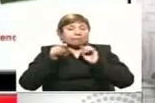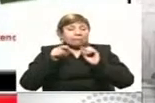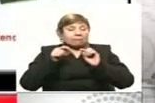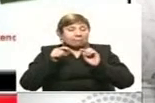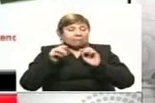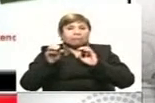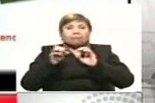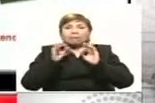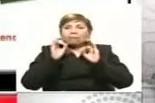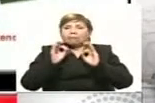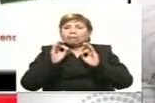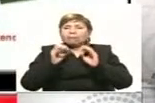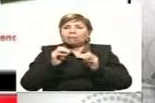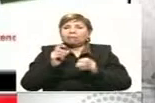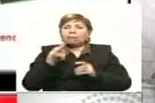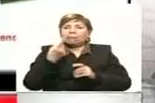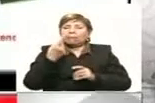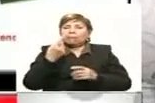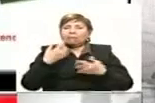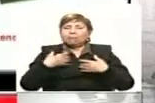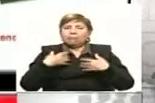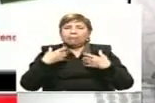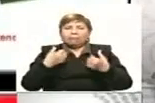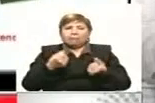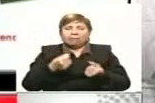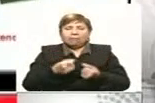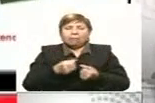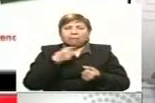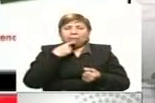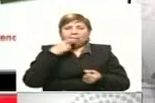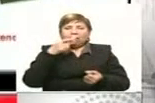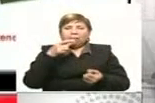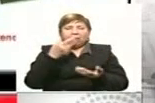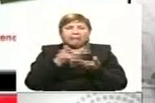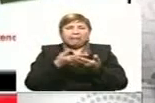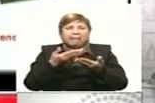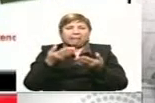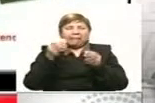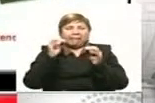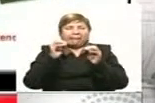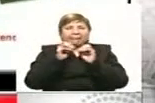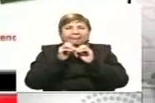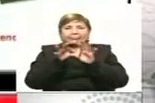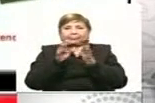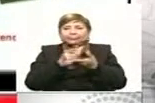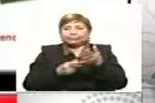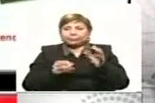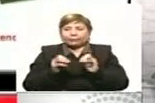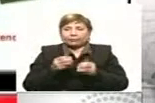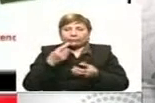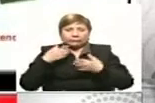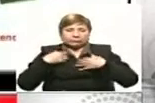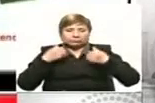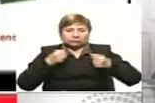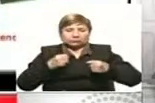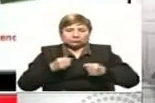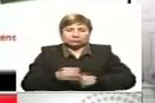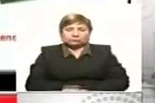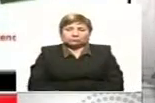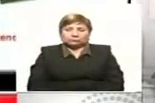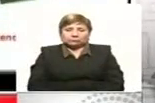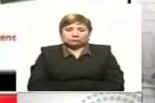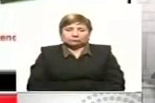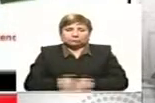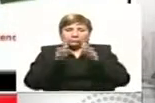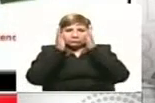en la atención primaria de salud, ¿no? Para nosotros este es un elemento clave en la estrategia, fortalecer